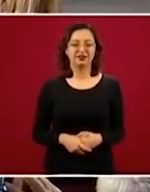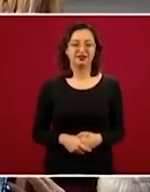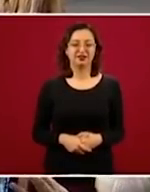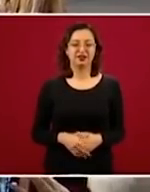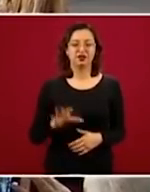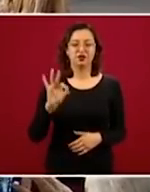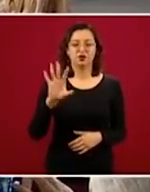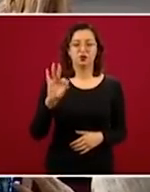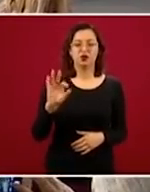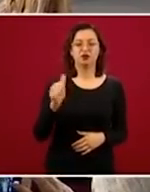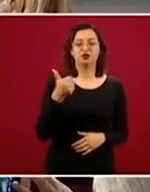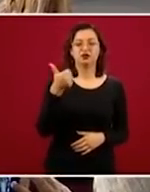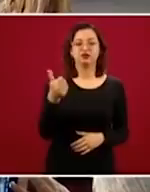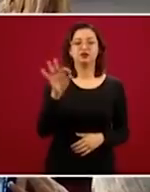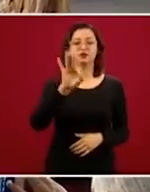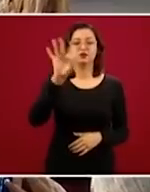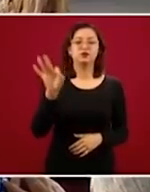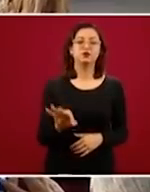46%